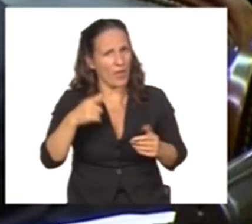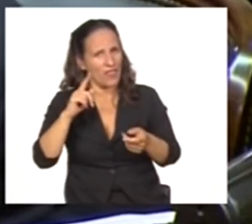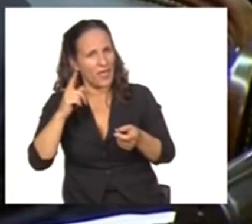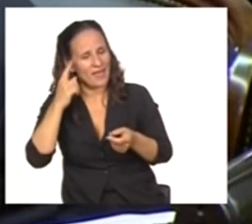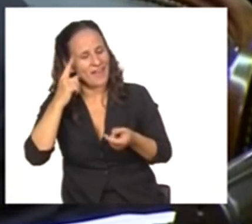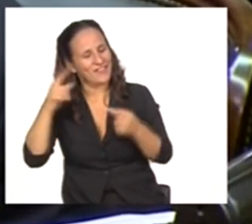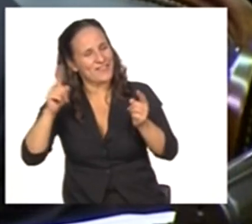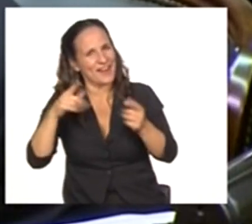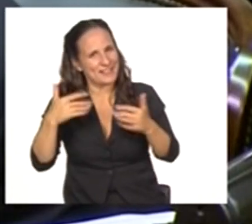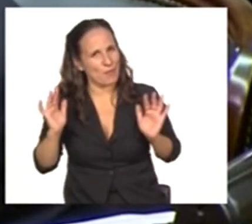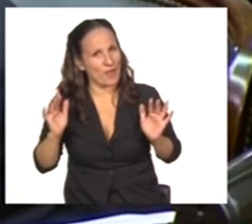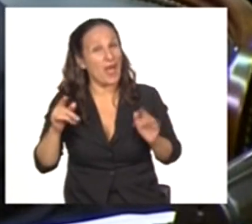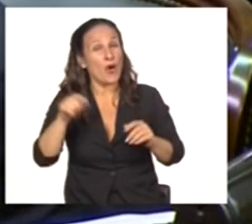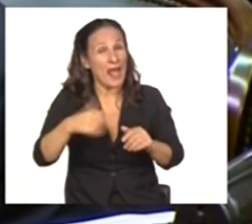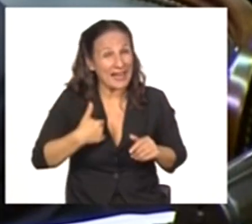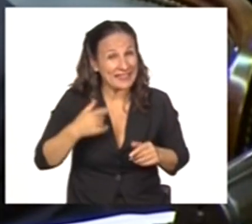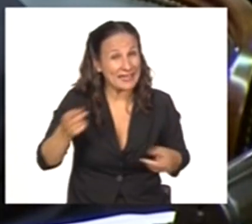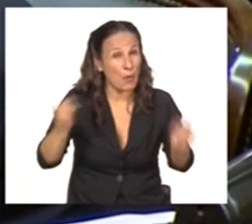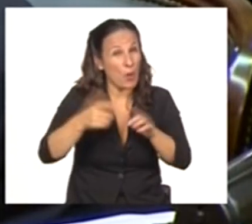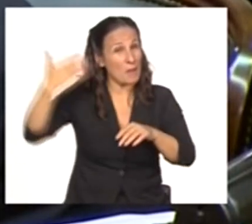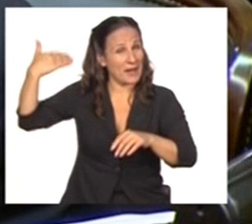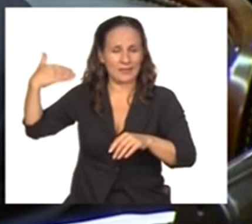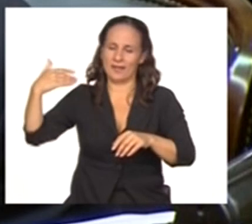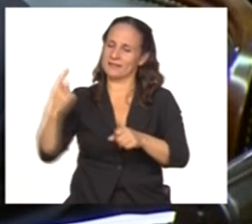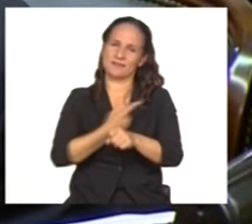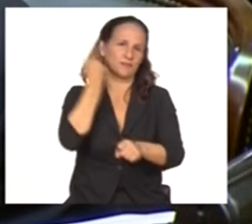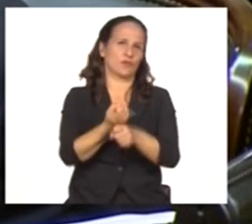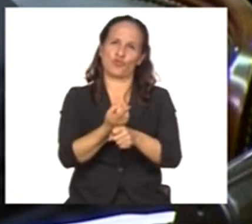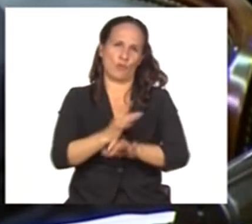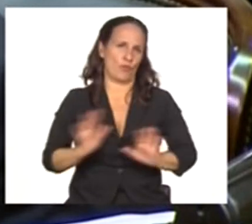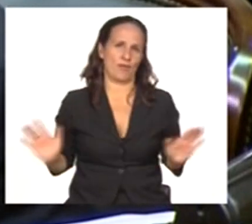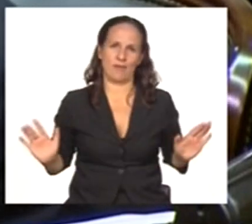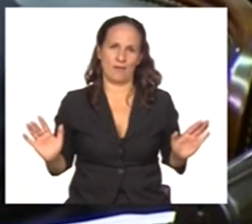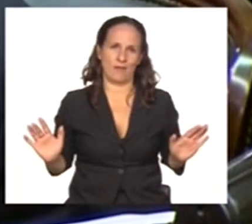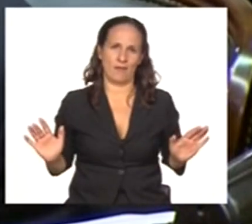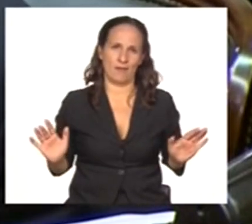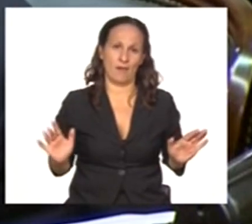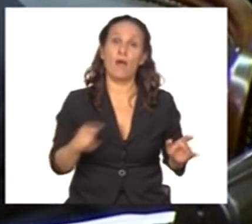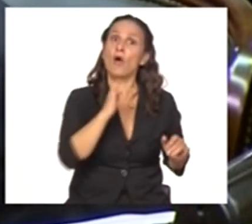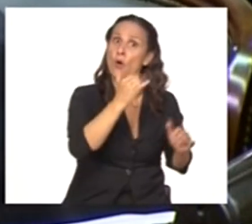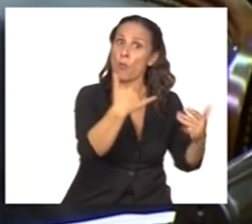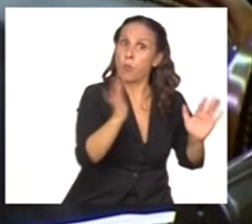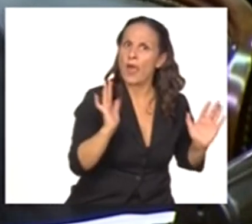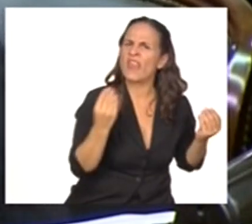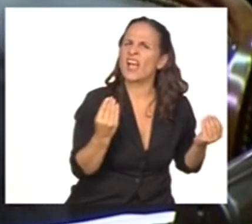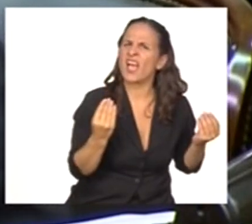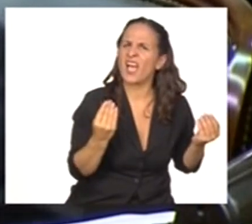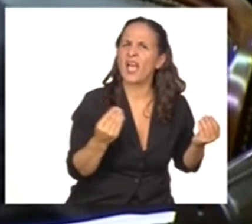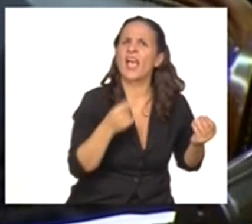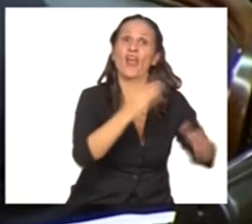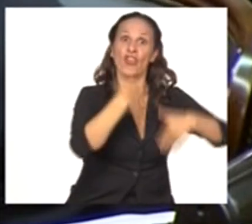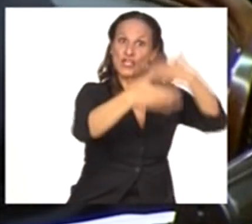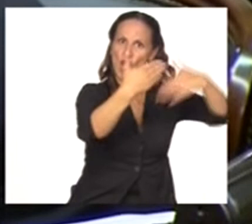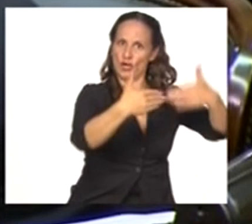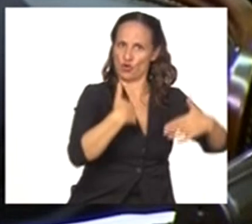puede es retroceder en la Argentina, y lo decimos con todas las letras. Sí se puede discutir la Argentina del desarrollo y